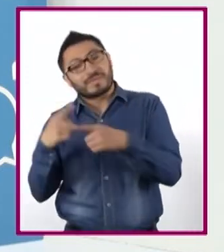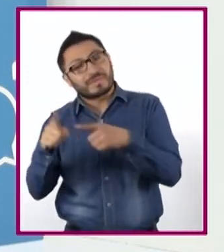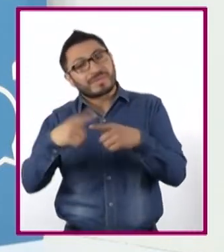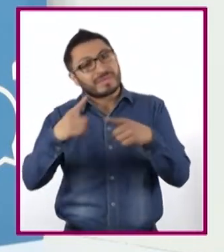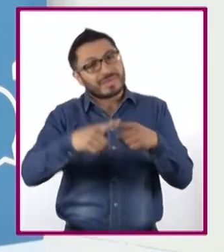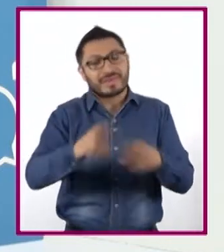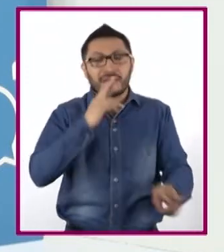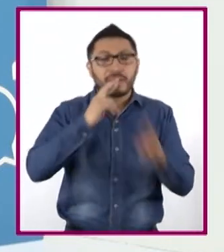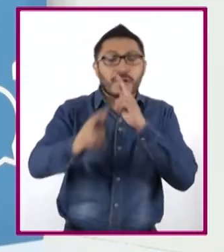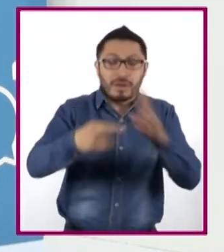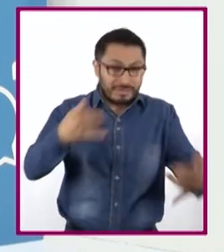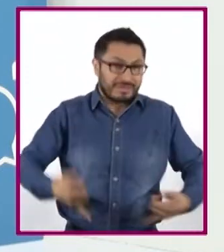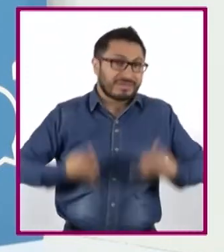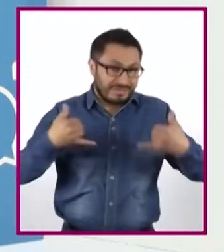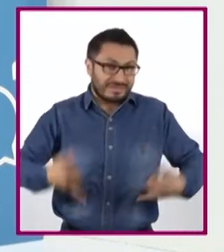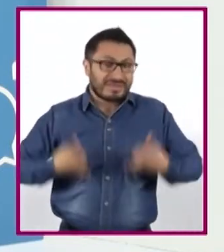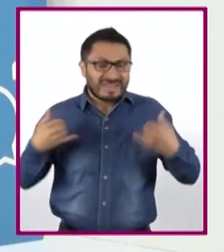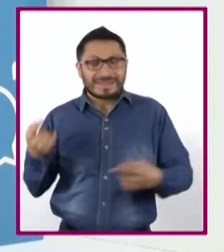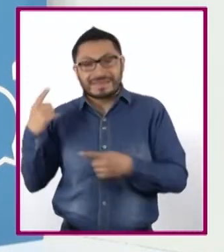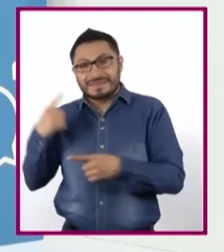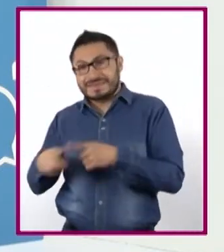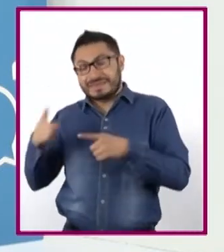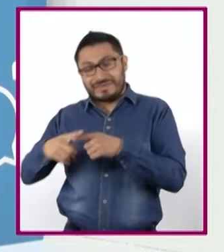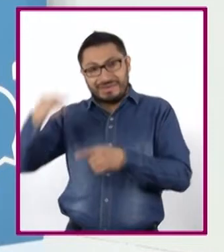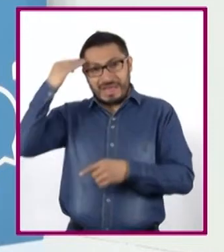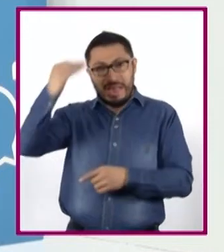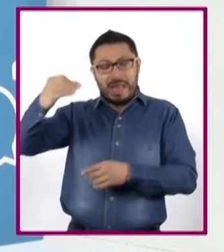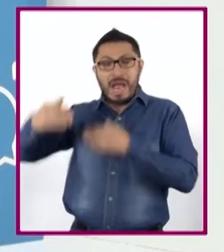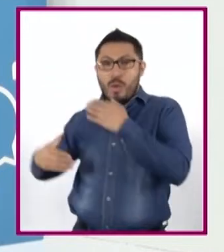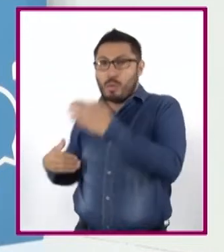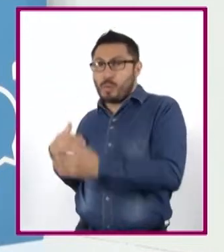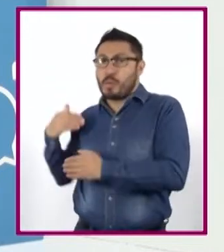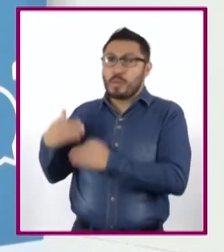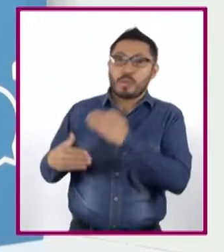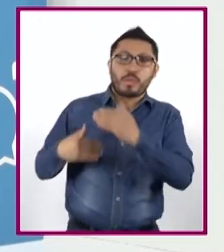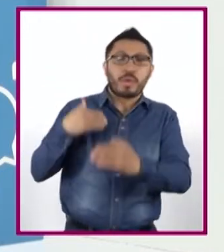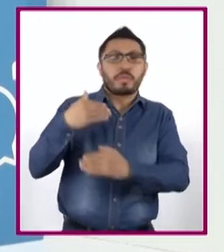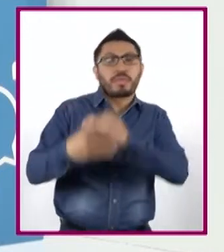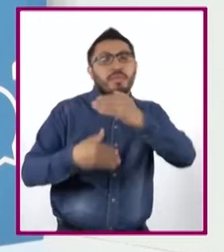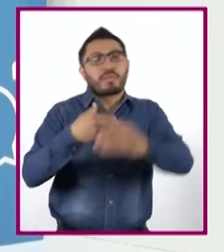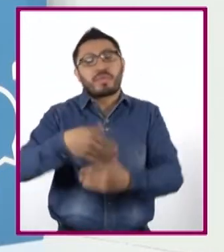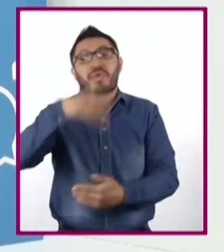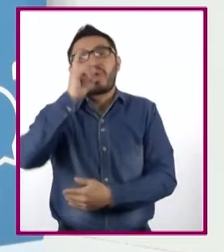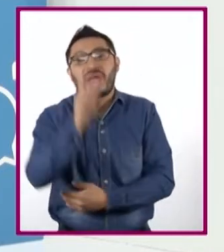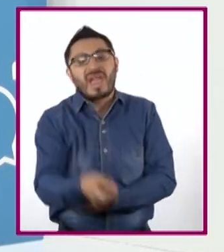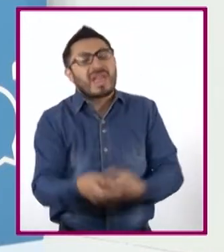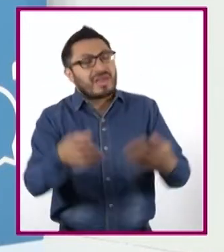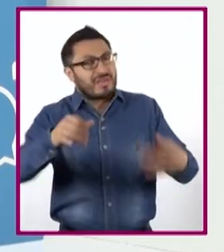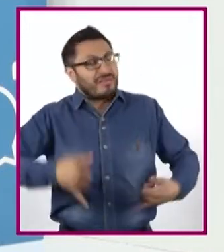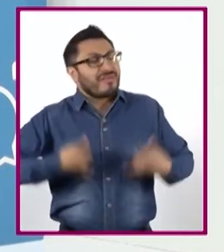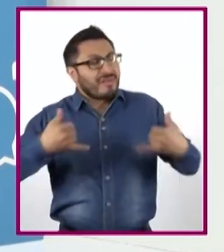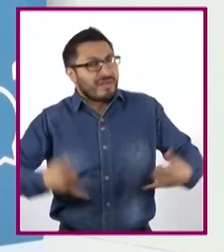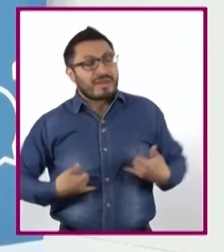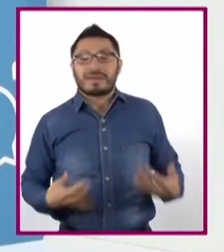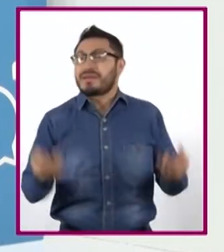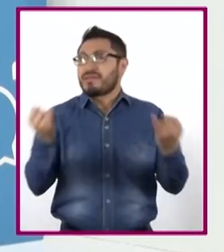y los adolescentes en diferentes épocas sobre lo que significa su condición responden también a las variaciones en las condiciones